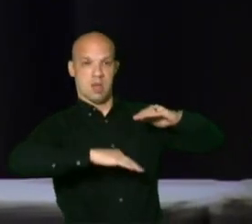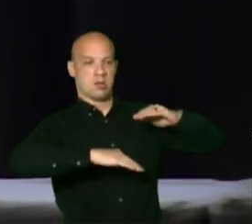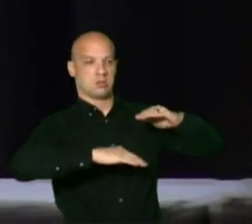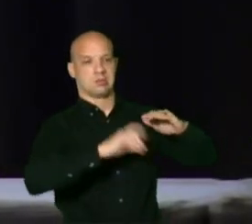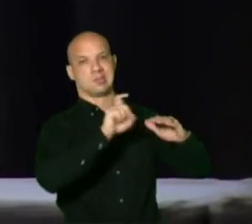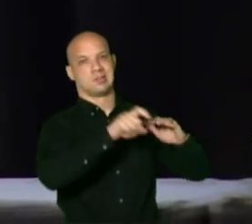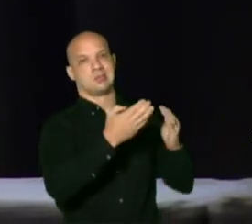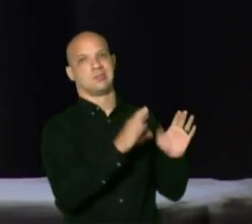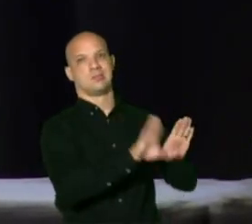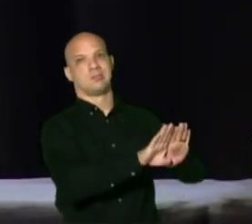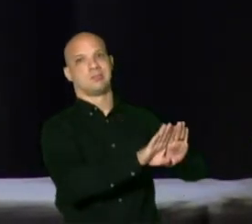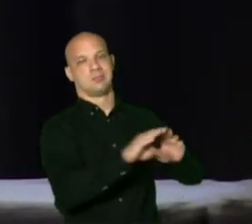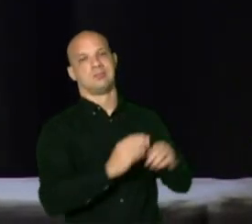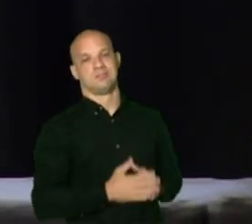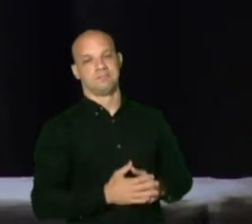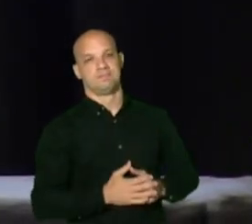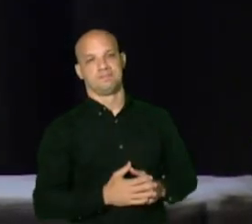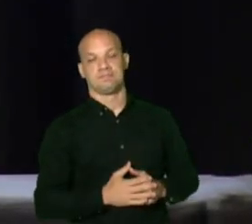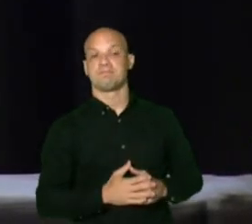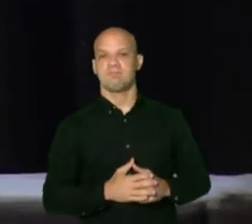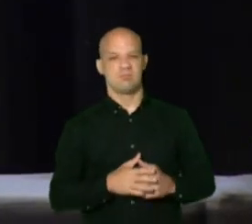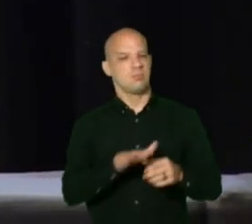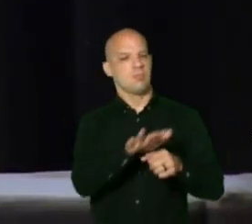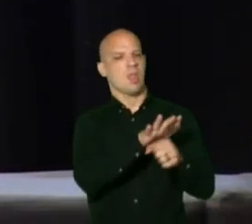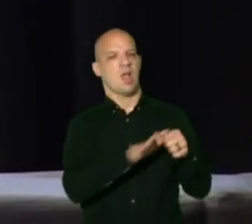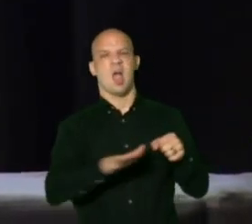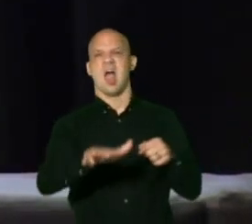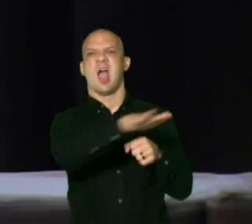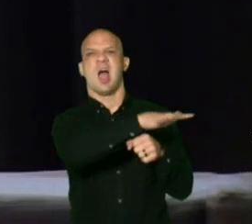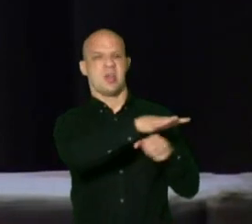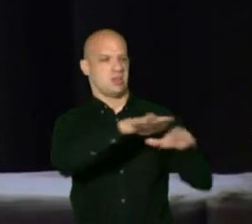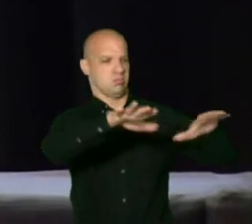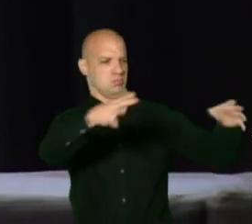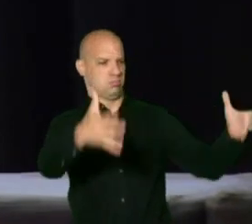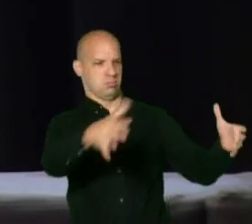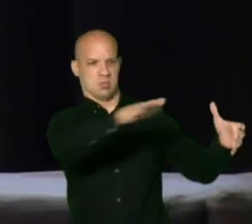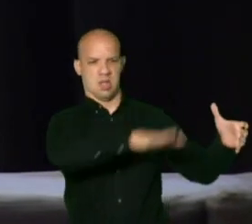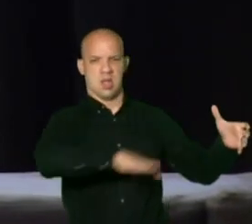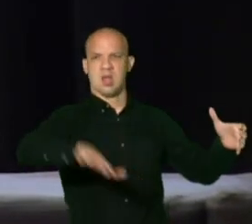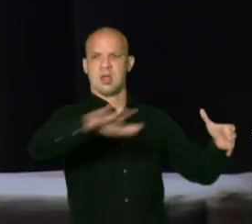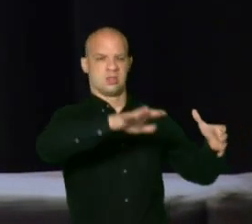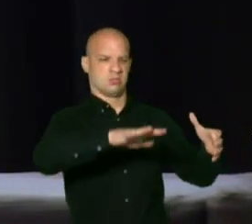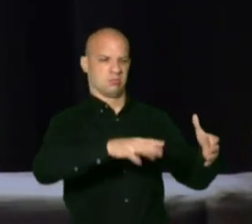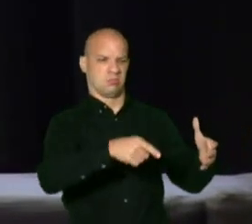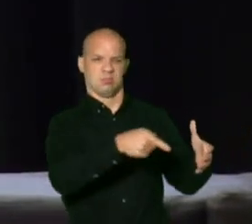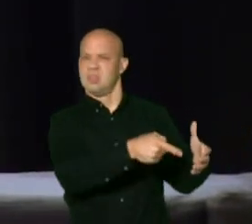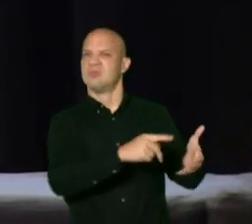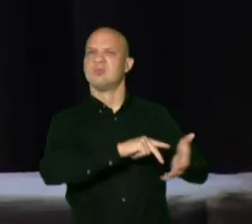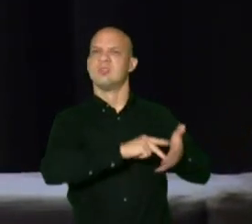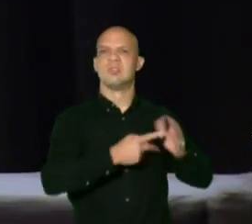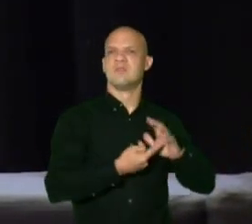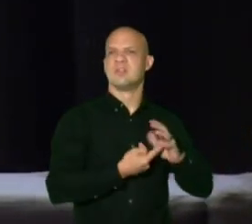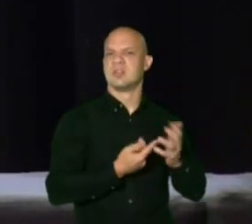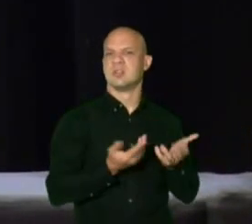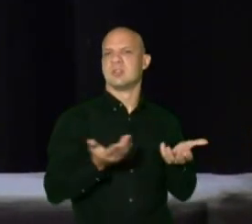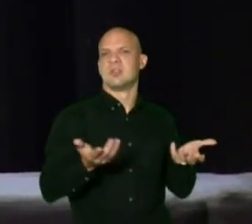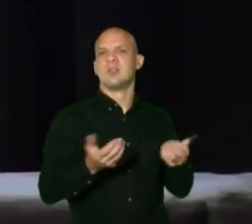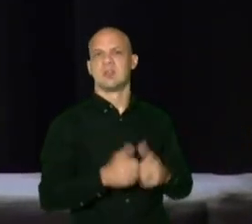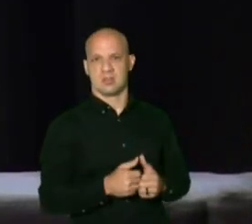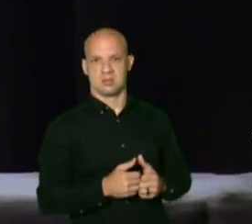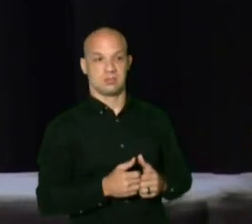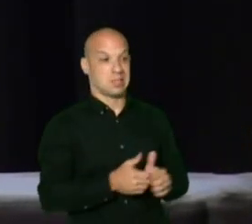Igualmente, el compromiso sectorial. También se establece un compromiso sectorial. Y el compromiso sectorial lo que pretende es que